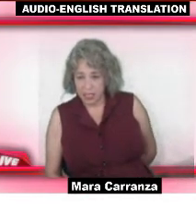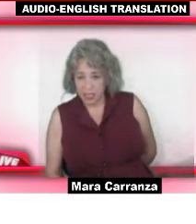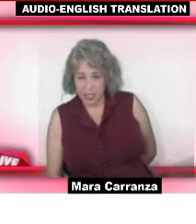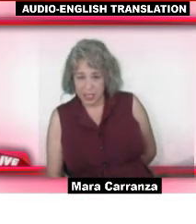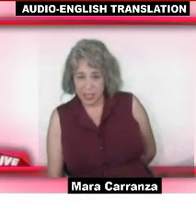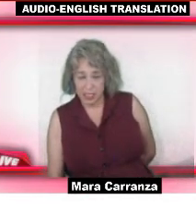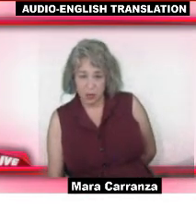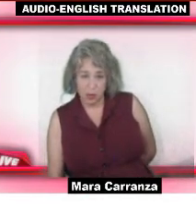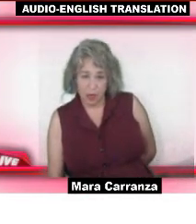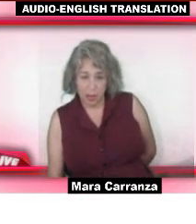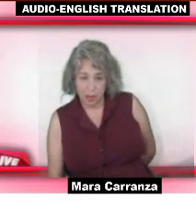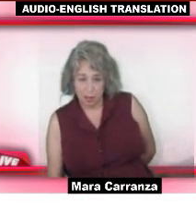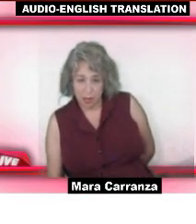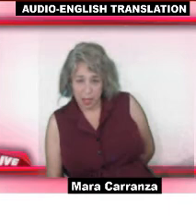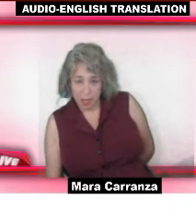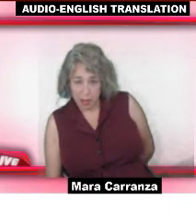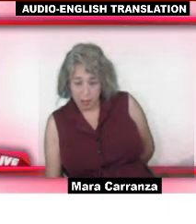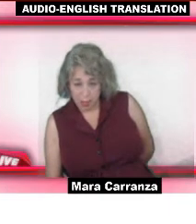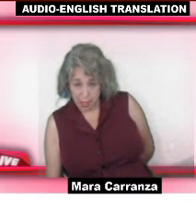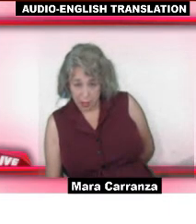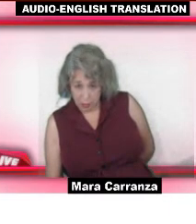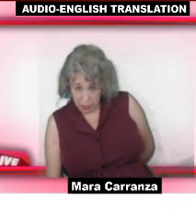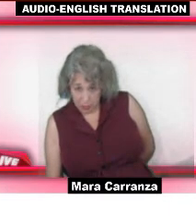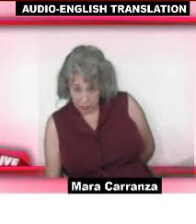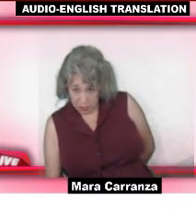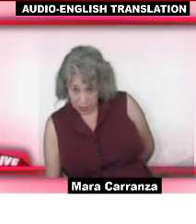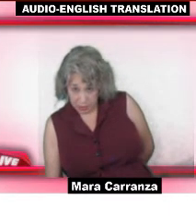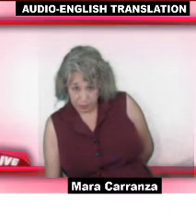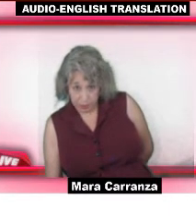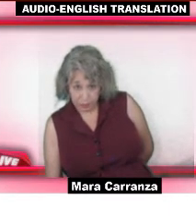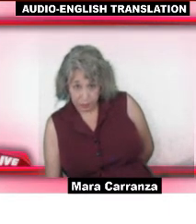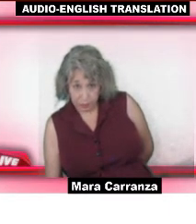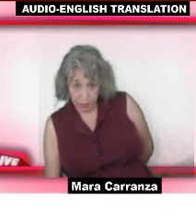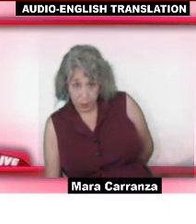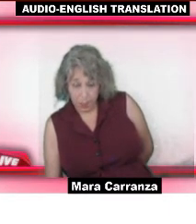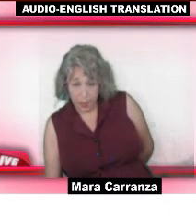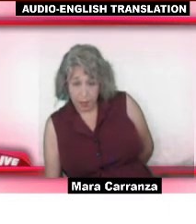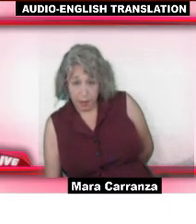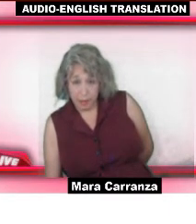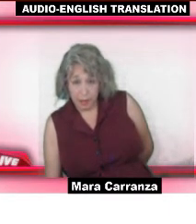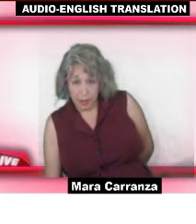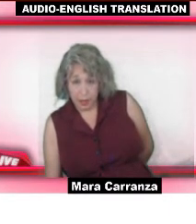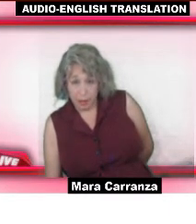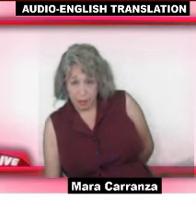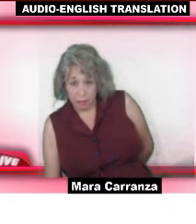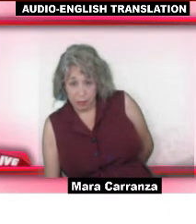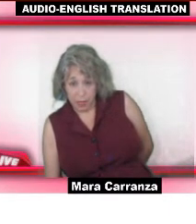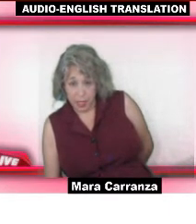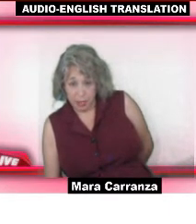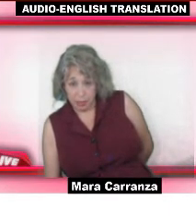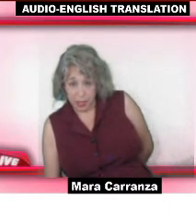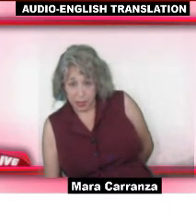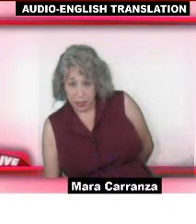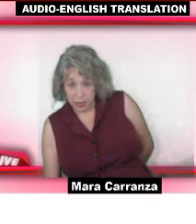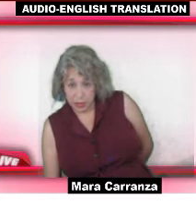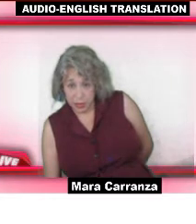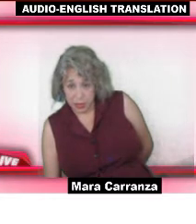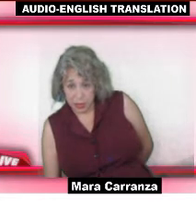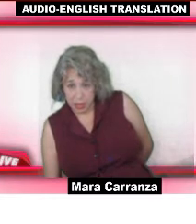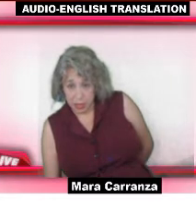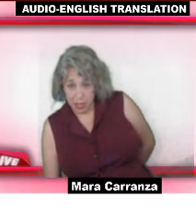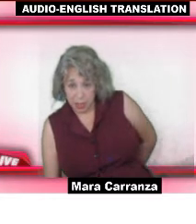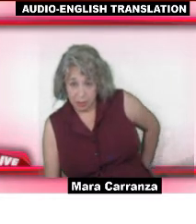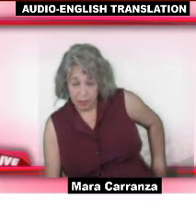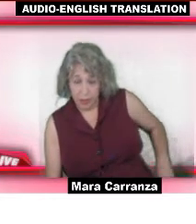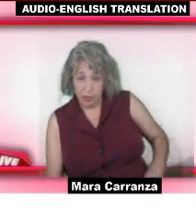Aquí es lo que dice. Dice, los grandes beneficios de la imposición de aranceles al tomate mexicano son los productores de Florida, ¿no? Por los